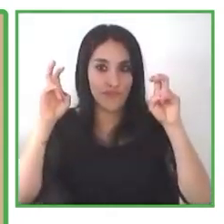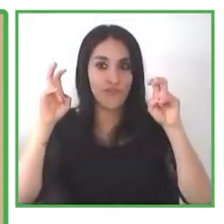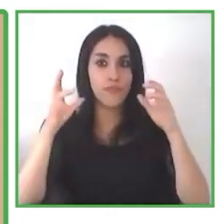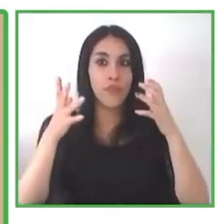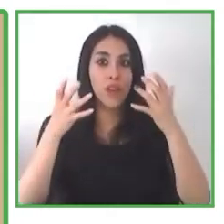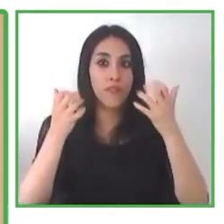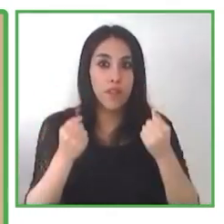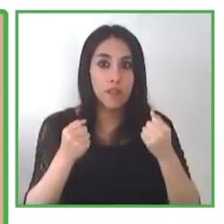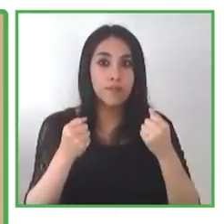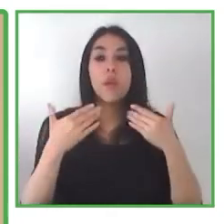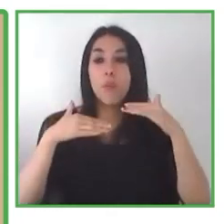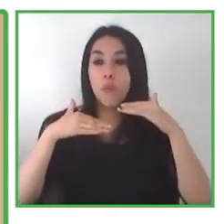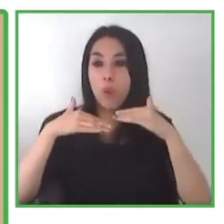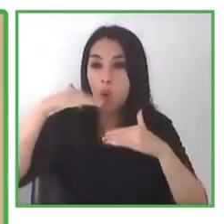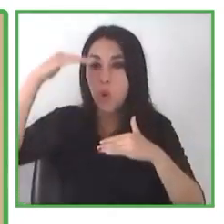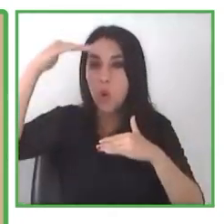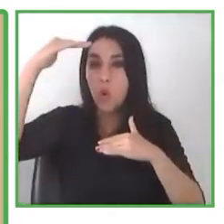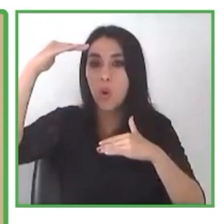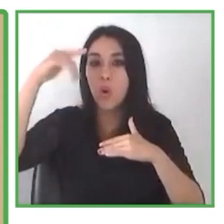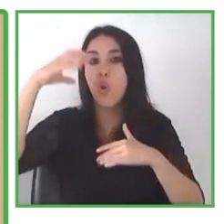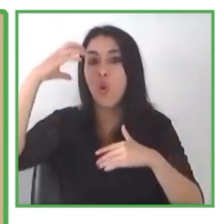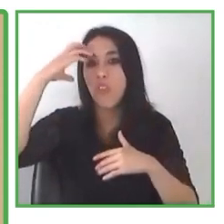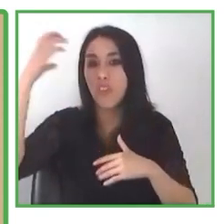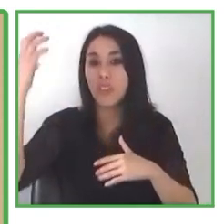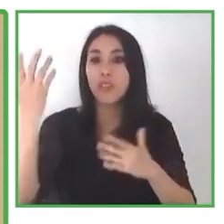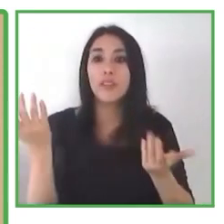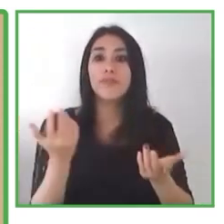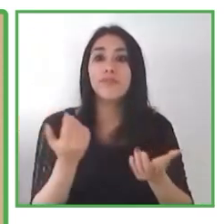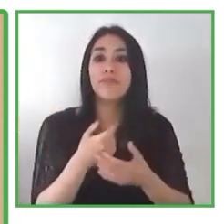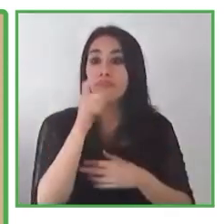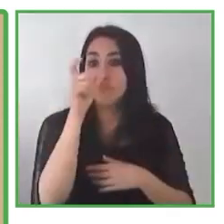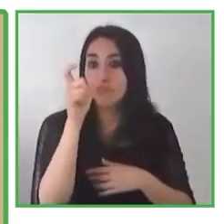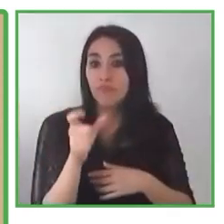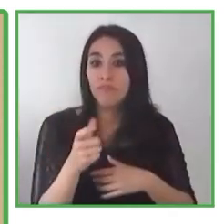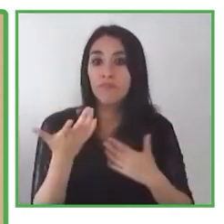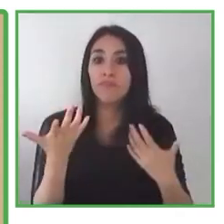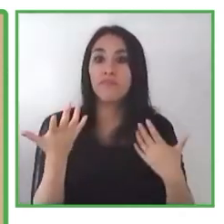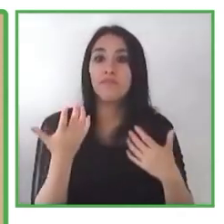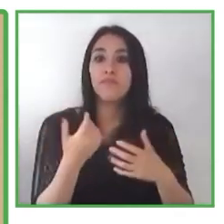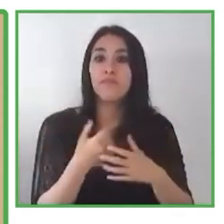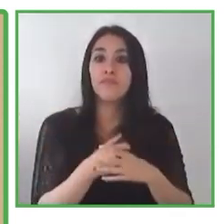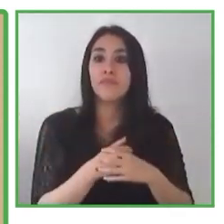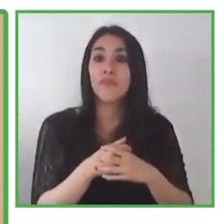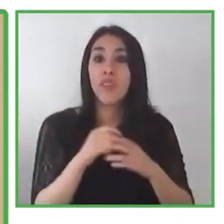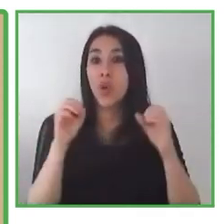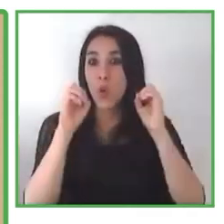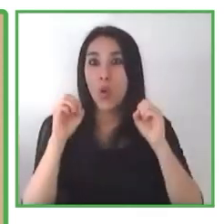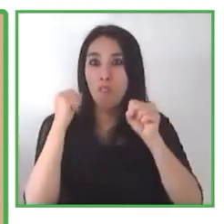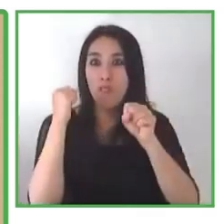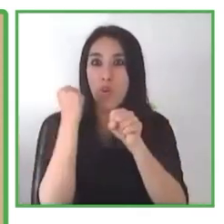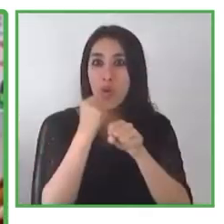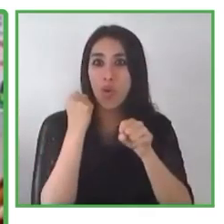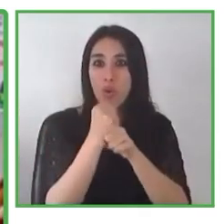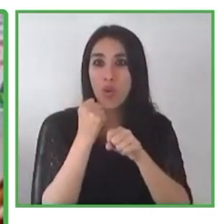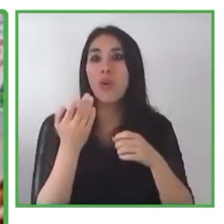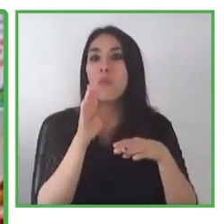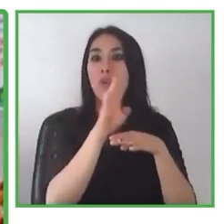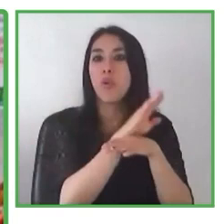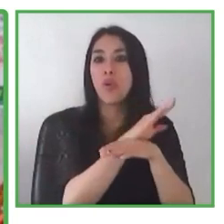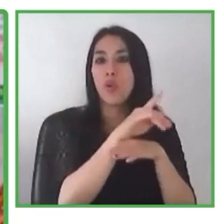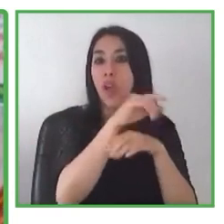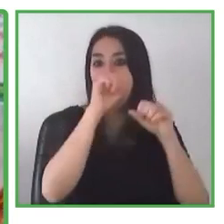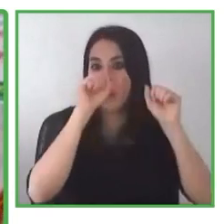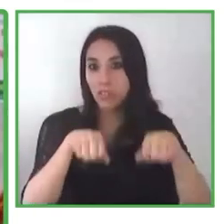ejemplo, en términos económicos, si hay un precio más alto para los gobiernos tener ciudadanos